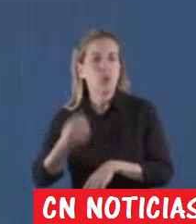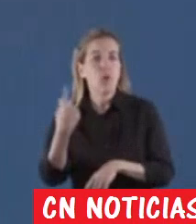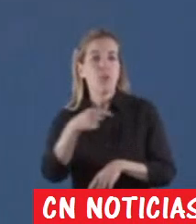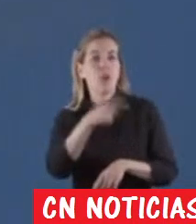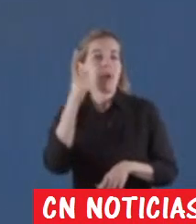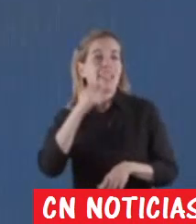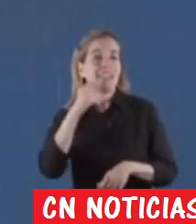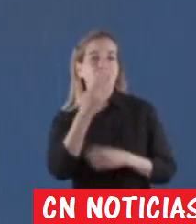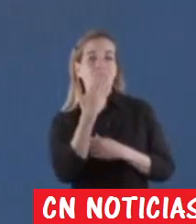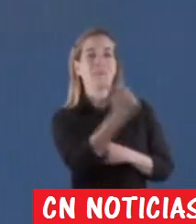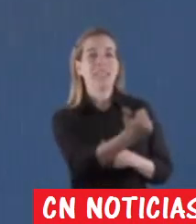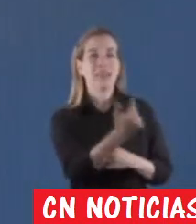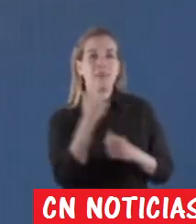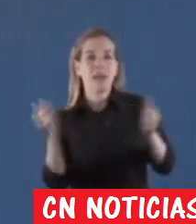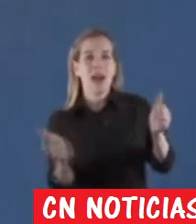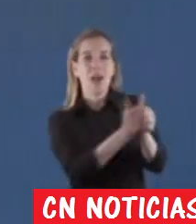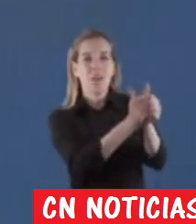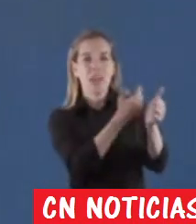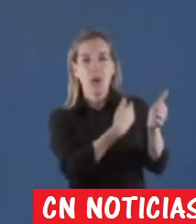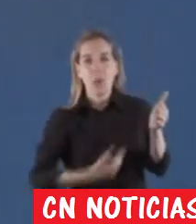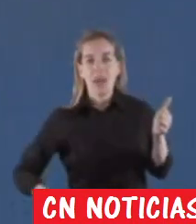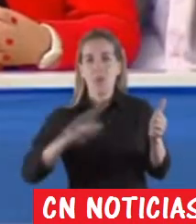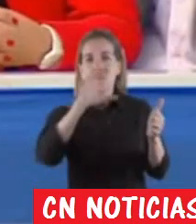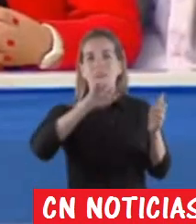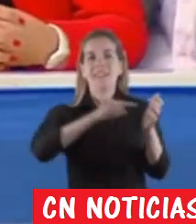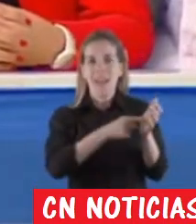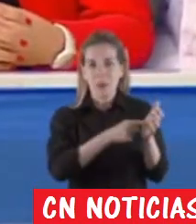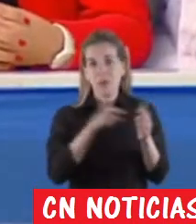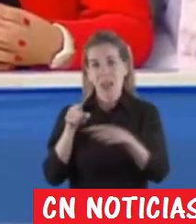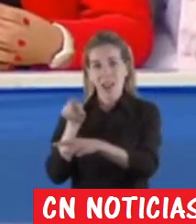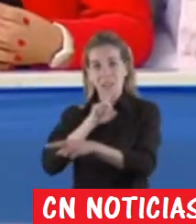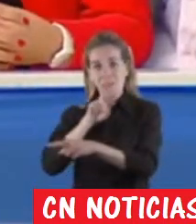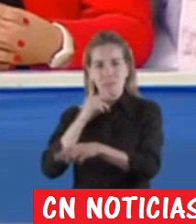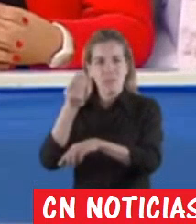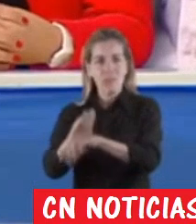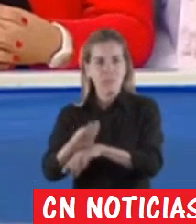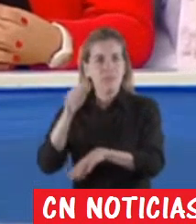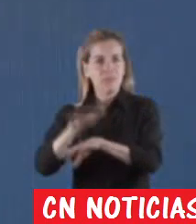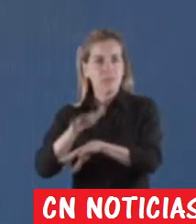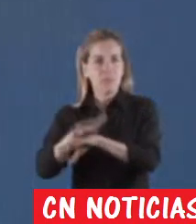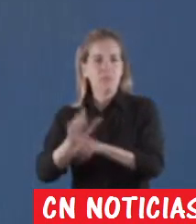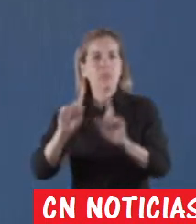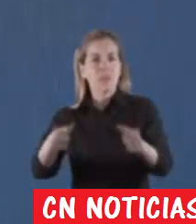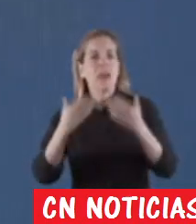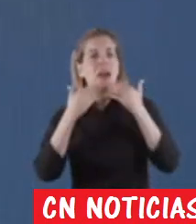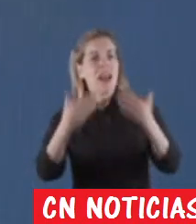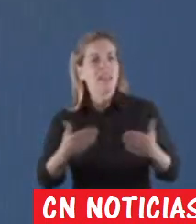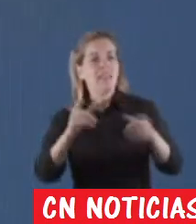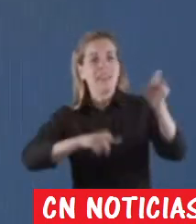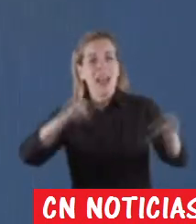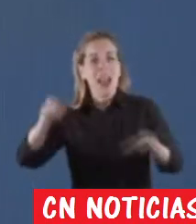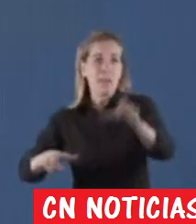a acompañarlo en el gobierno de la provincia de Buenos Aires. Agradecerle a mis vecinos, a